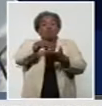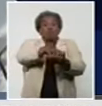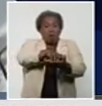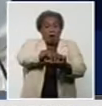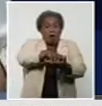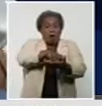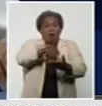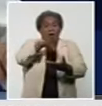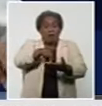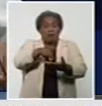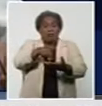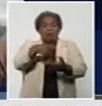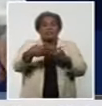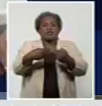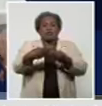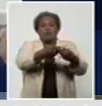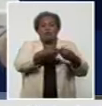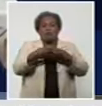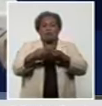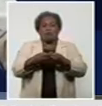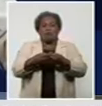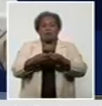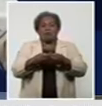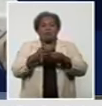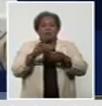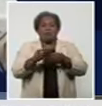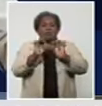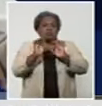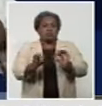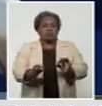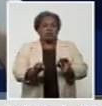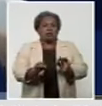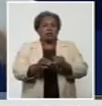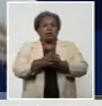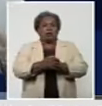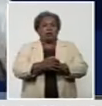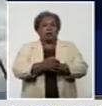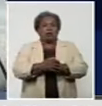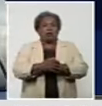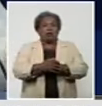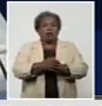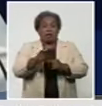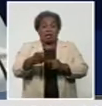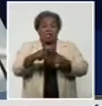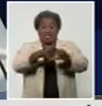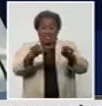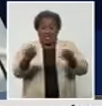la transmisión. Esto es realmente donde se utiliza. Los test rápidos